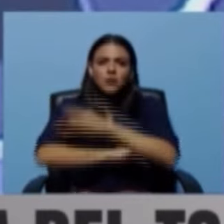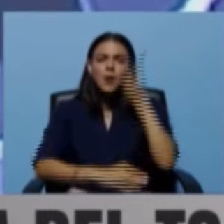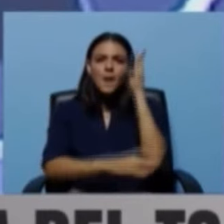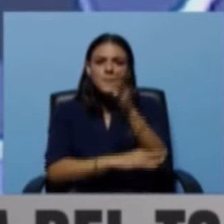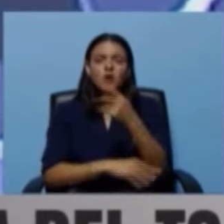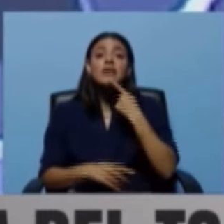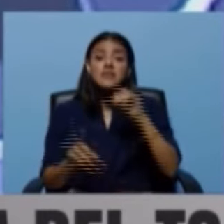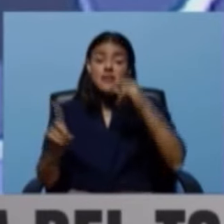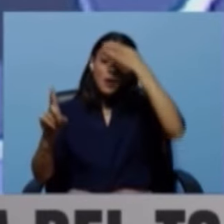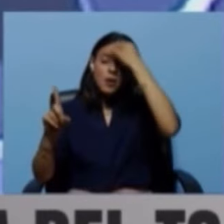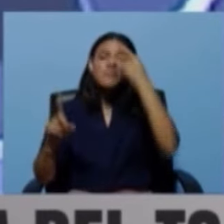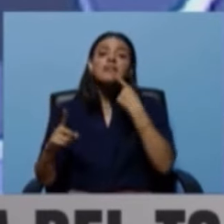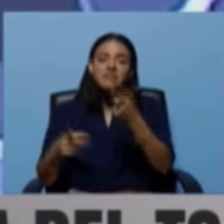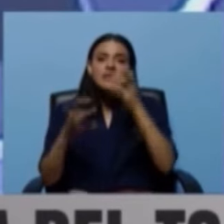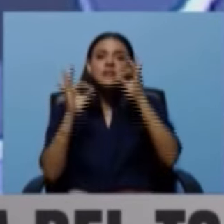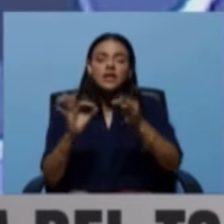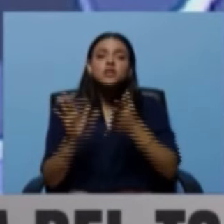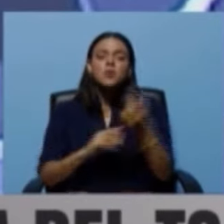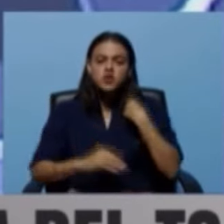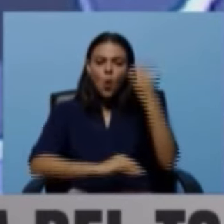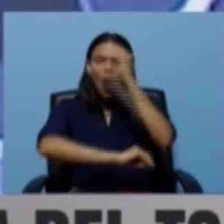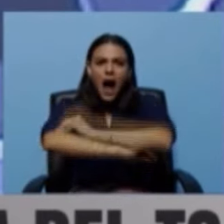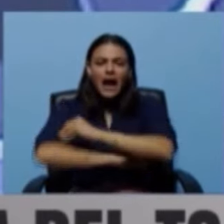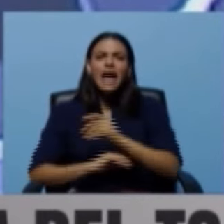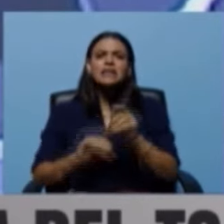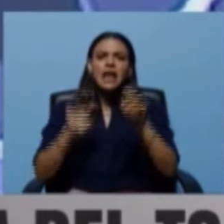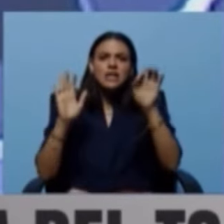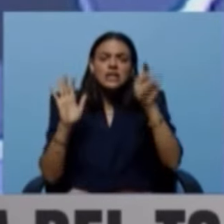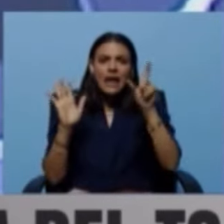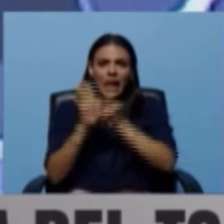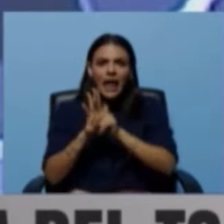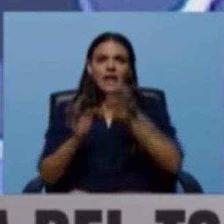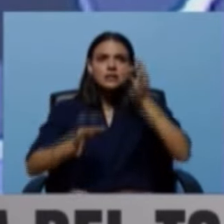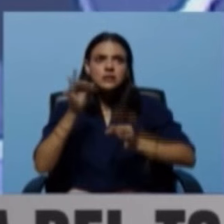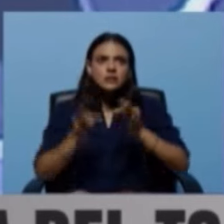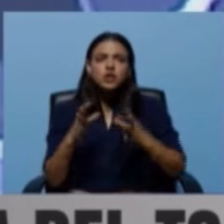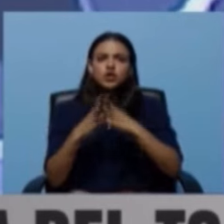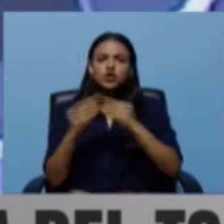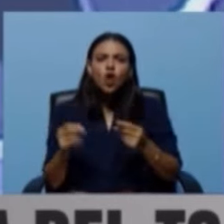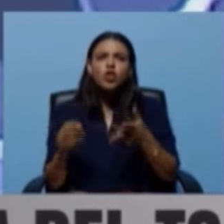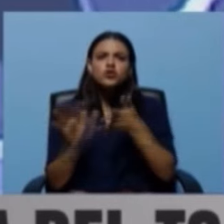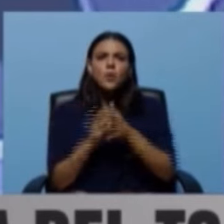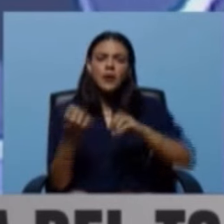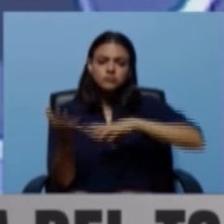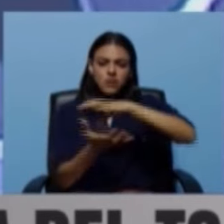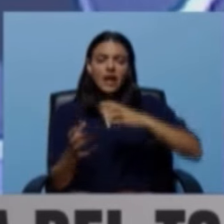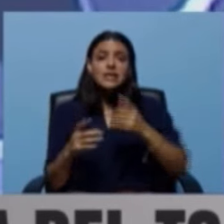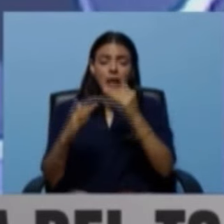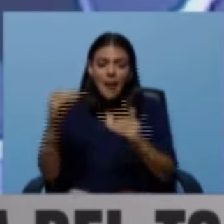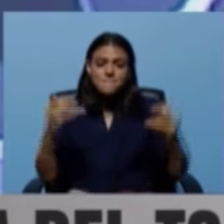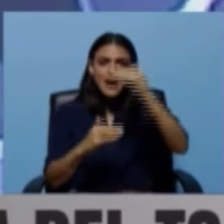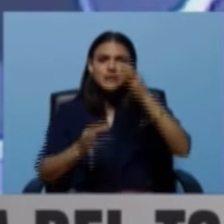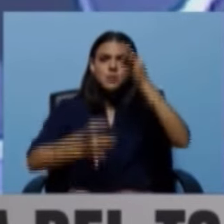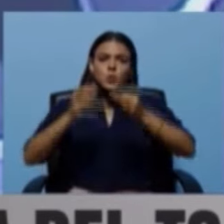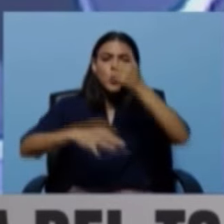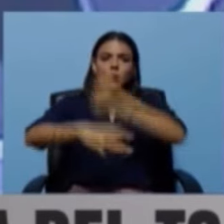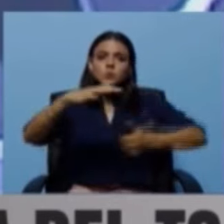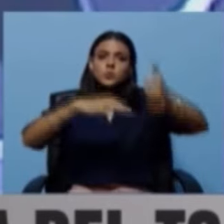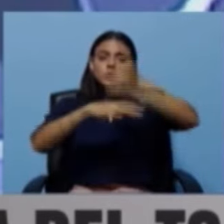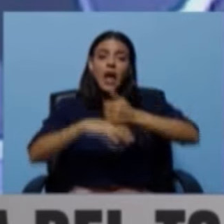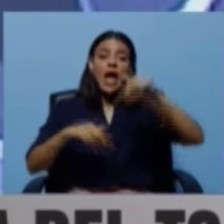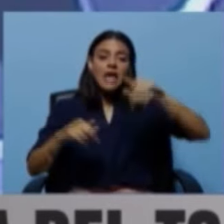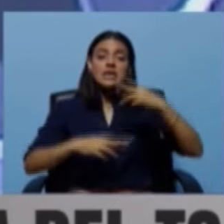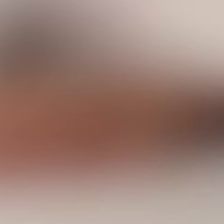de la oposición. Según Rodríguez, no hubo situaciones que pudieran hacer sentir a González Urrutia violentado en ningún momento